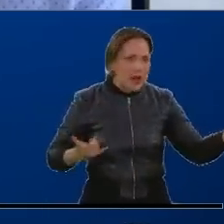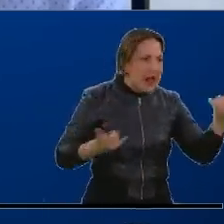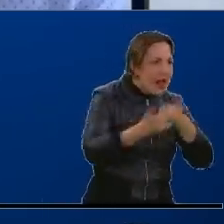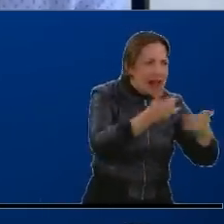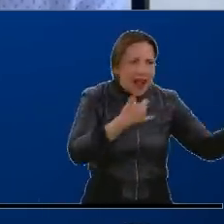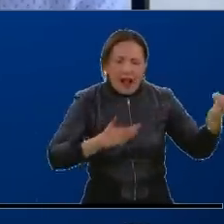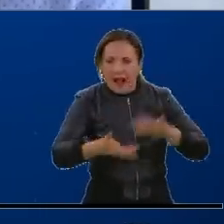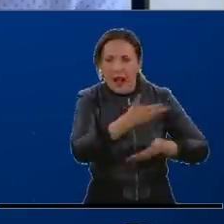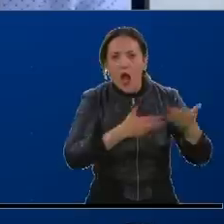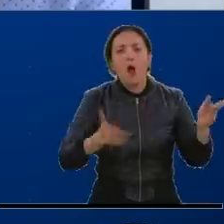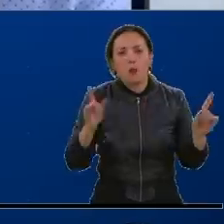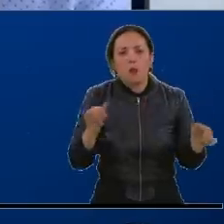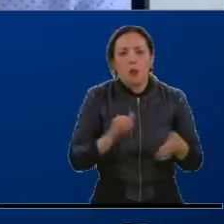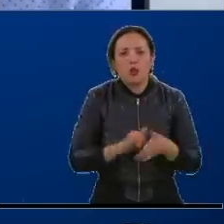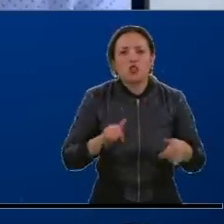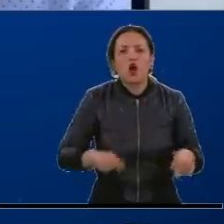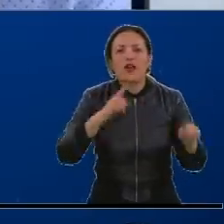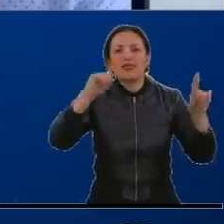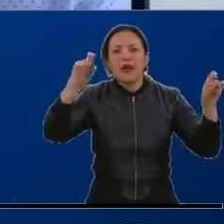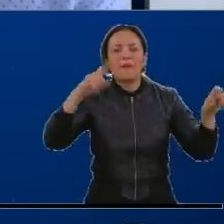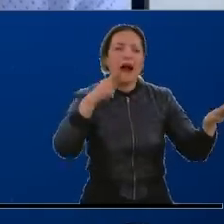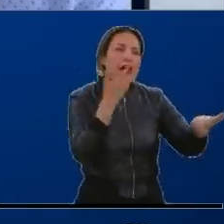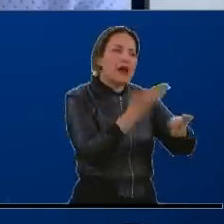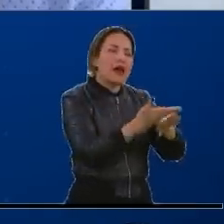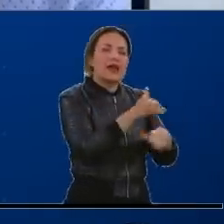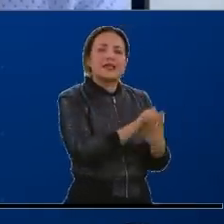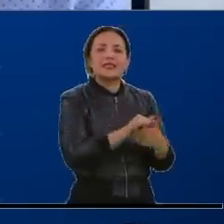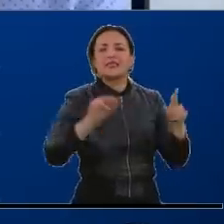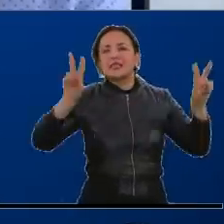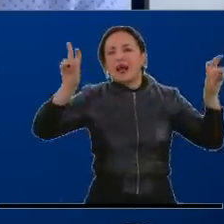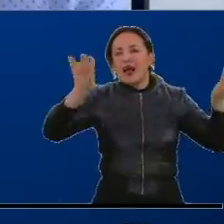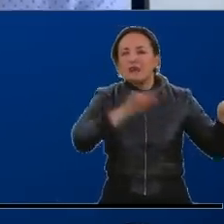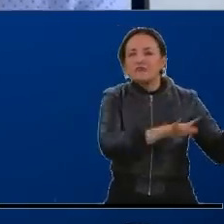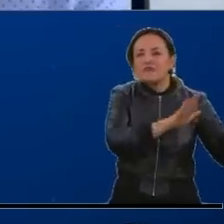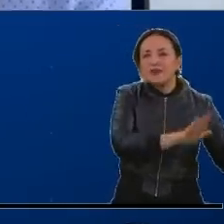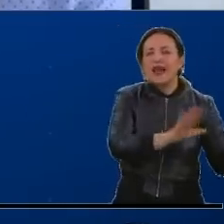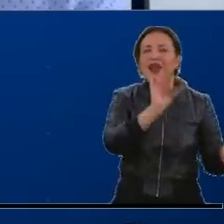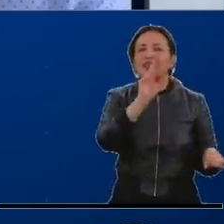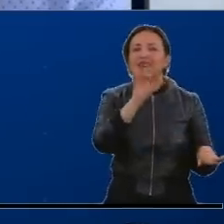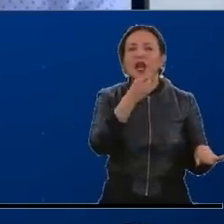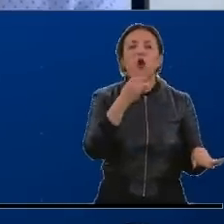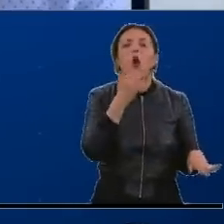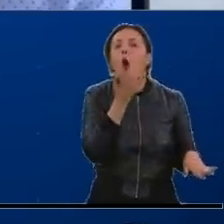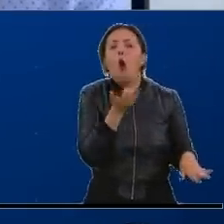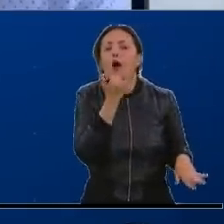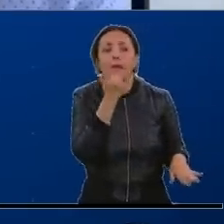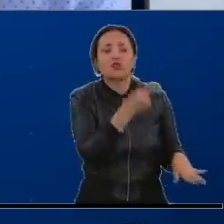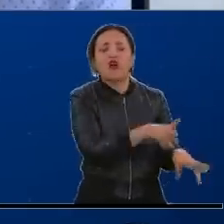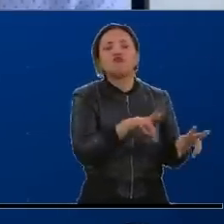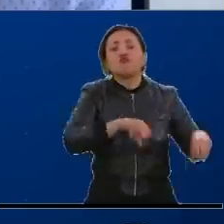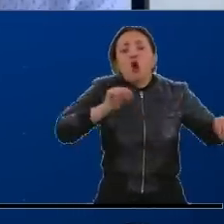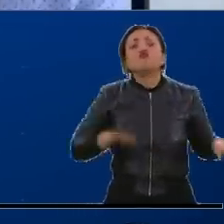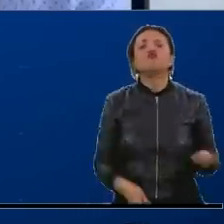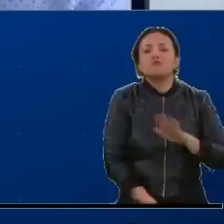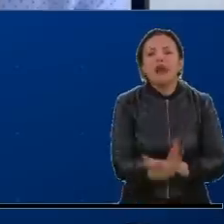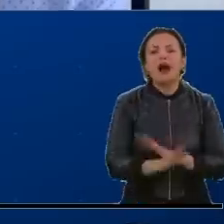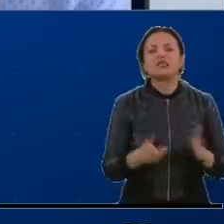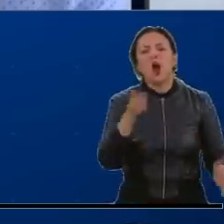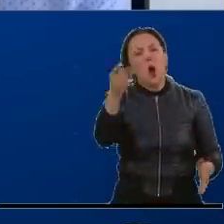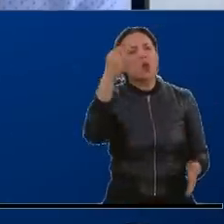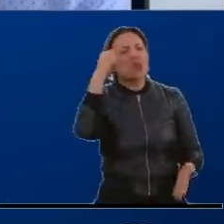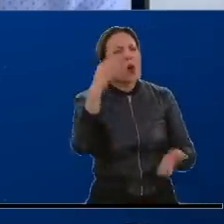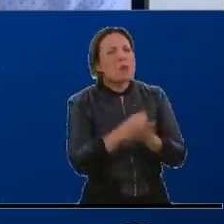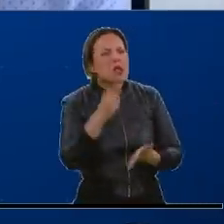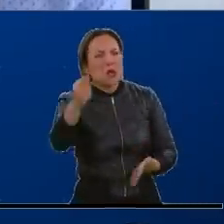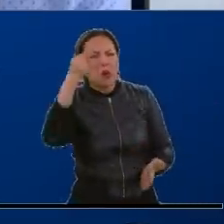también hoy se habla de la tregua. Pero ¿qué pasa si el ELN no responde a la tregua? ¿O usted cree, usted que conoce el ELN,